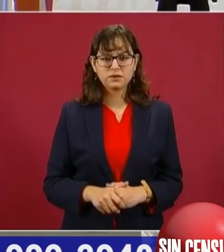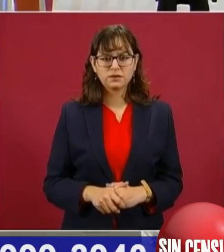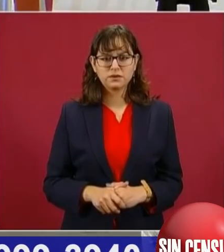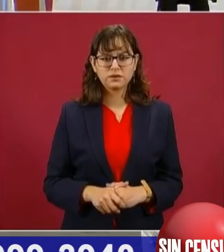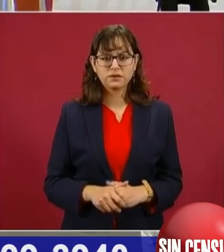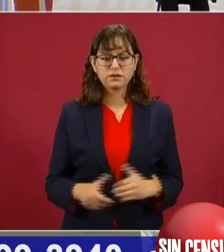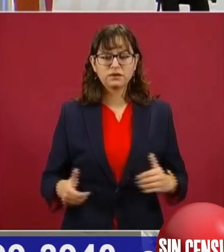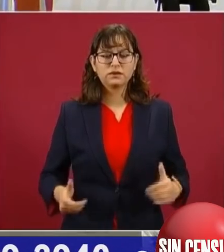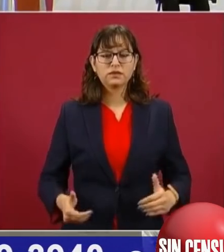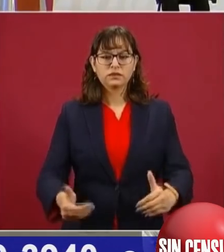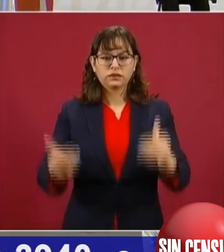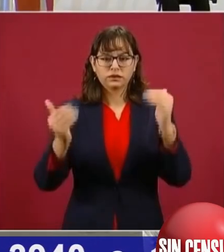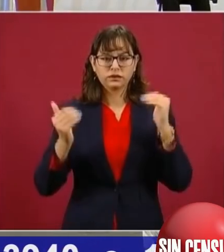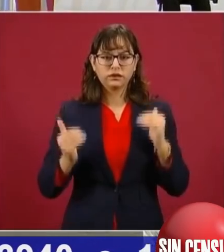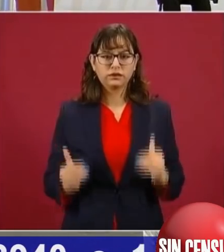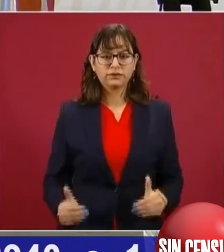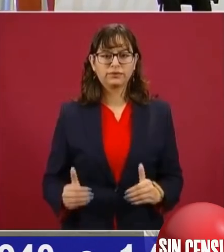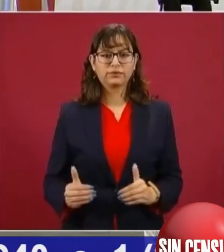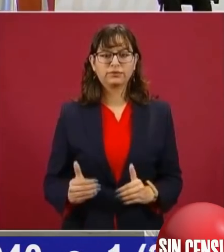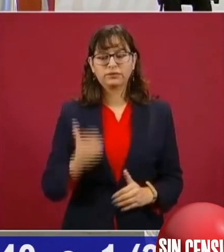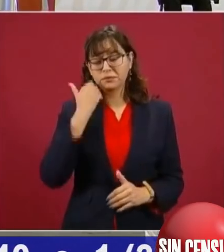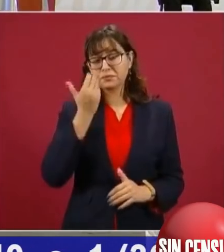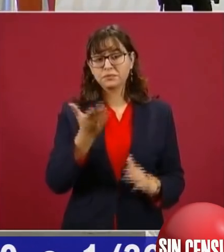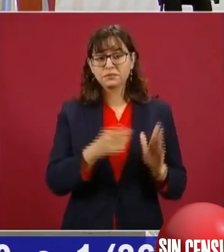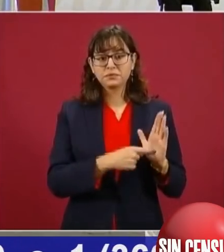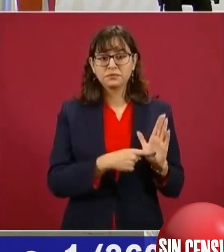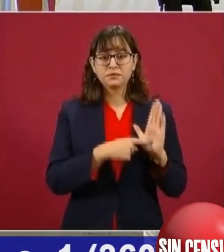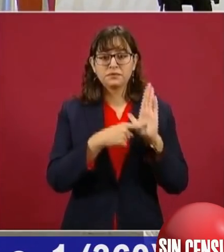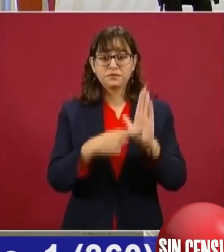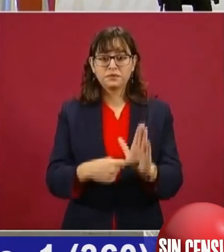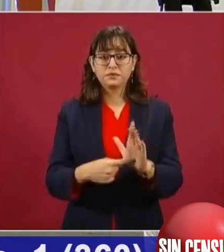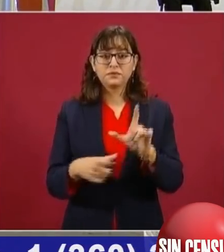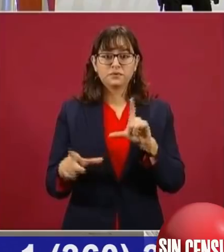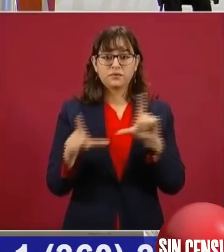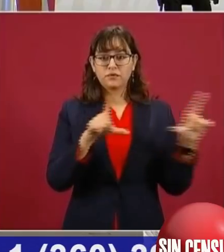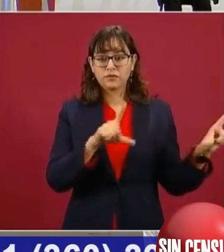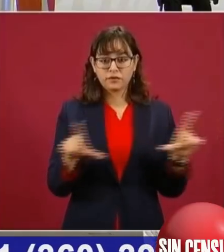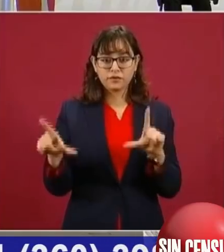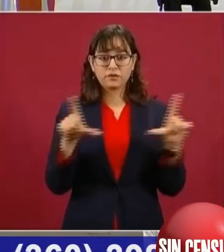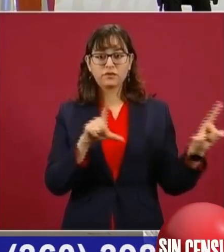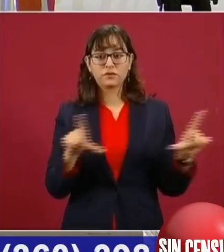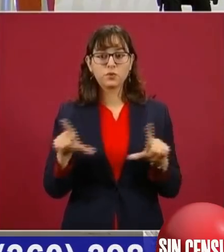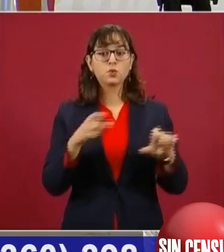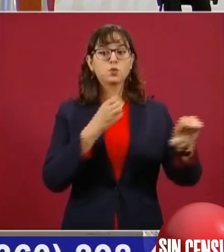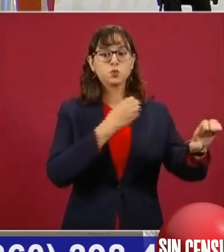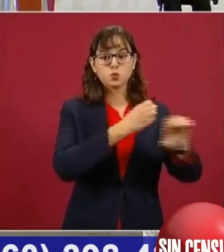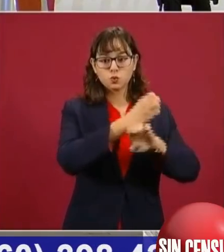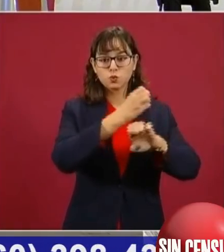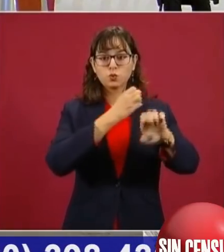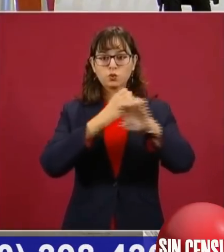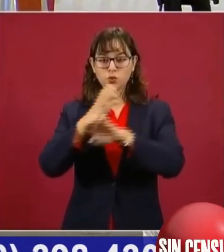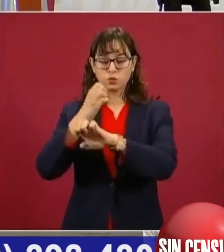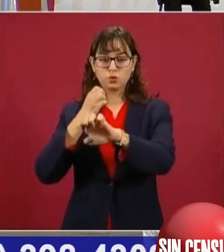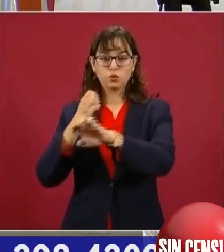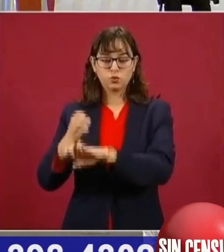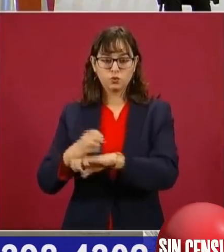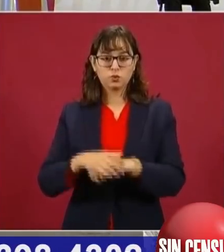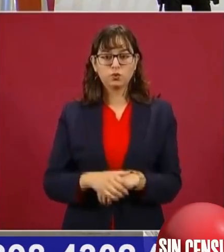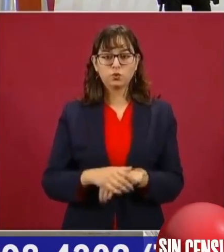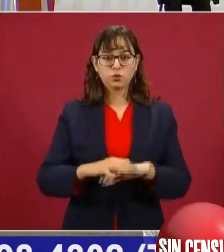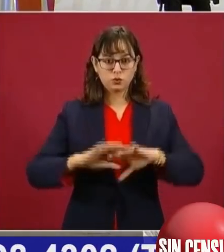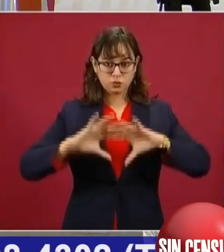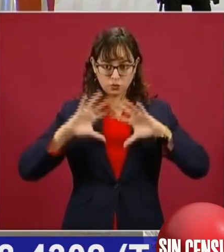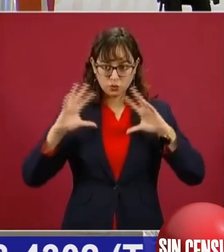A continuación vamos a mostrar una por una las entidades federativas. Vamos a empezar con una gráfica